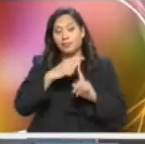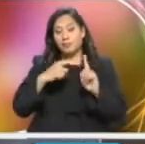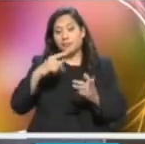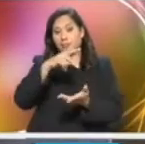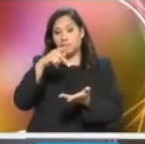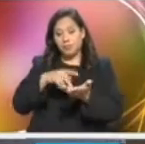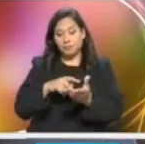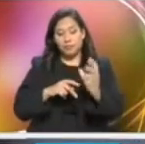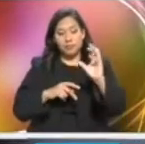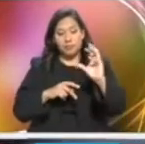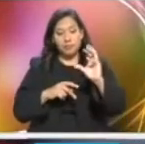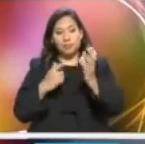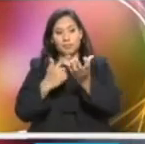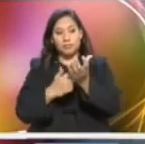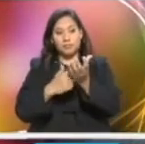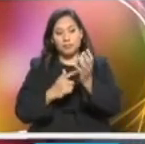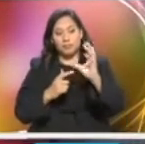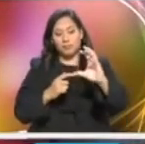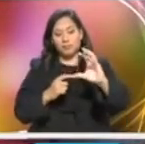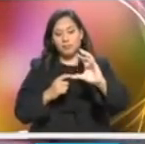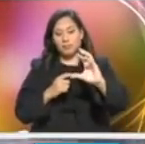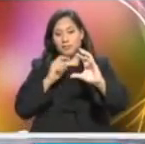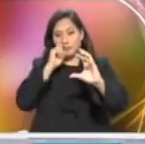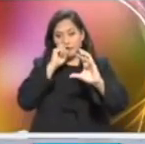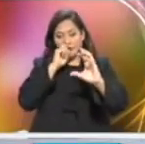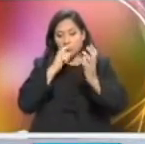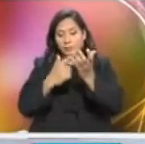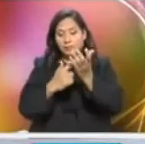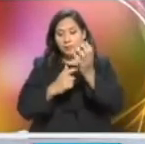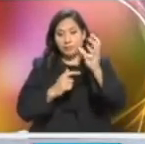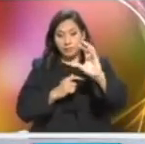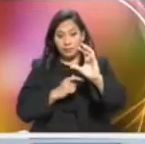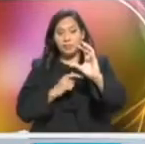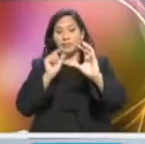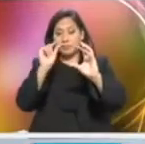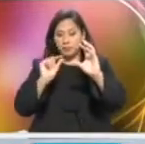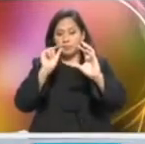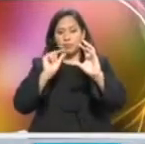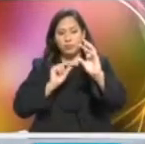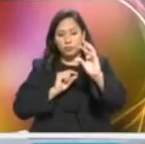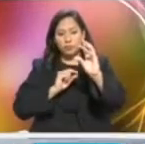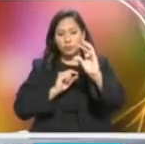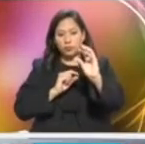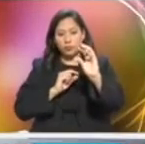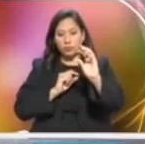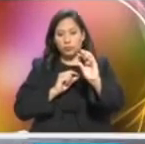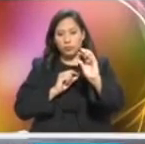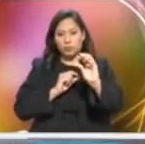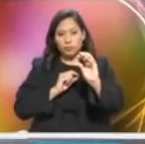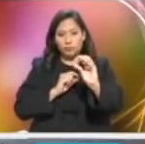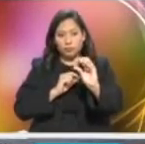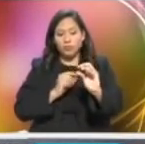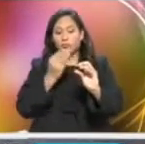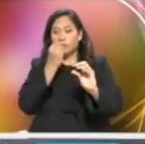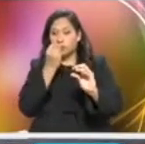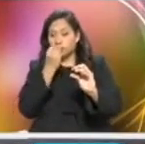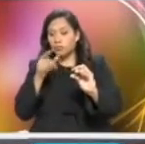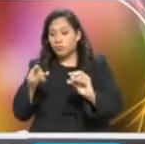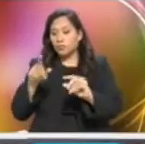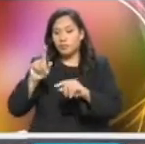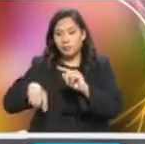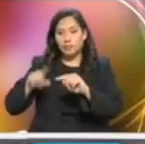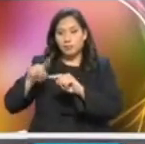kilo de grasa es más o menos esta cantidad. Yo siempre les digo, si poco a poco bajar de peso es dejar de comer cierta